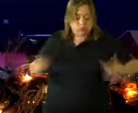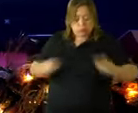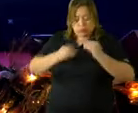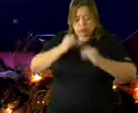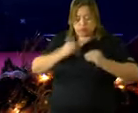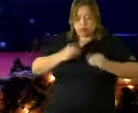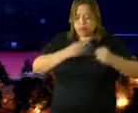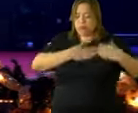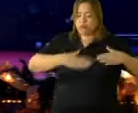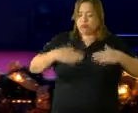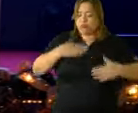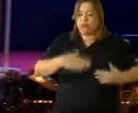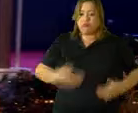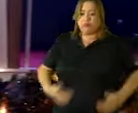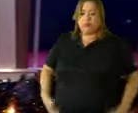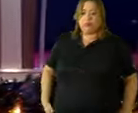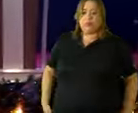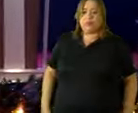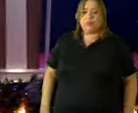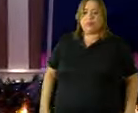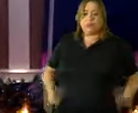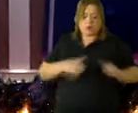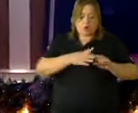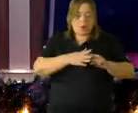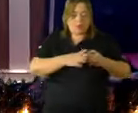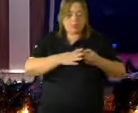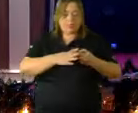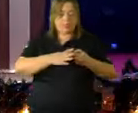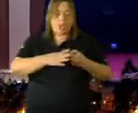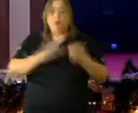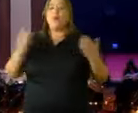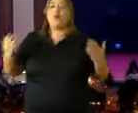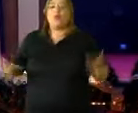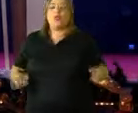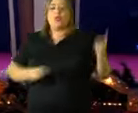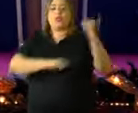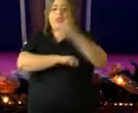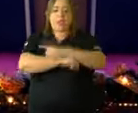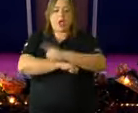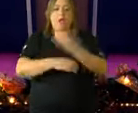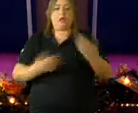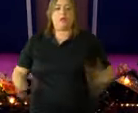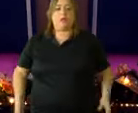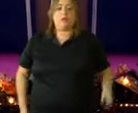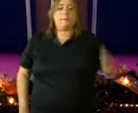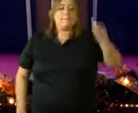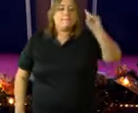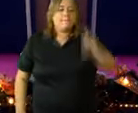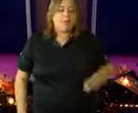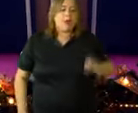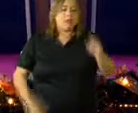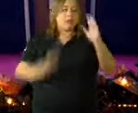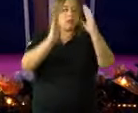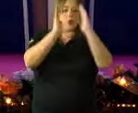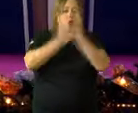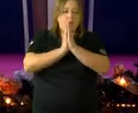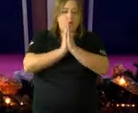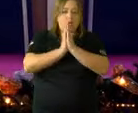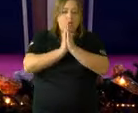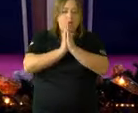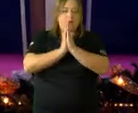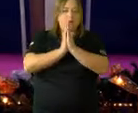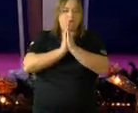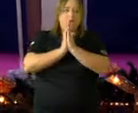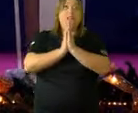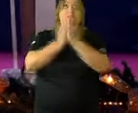de higiene personal y comenzamos un proceso de rutina. Dentro de su rutina debe estar en la oración, encomendar su día